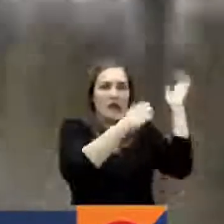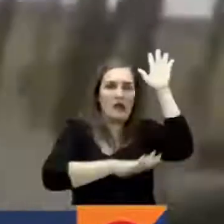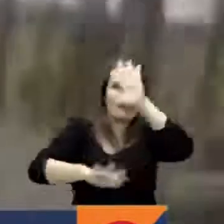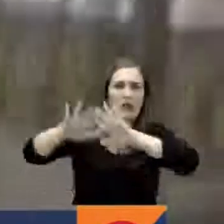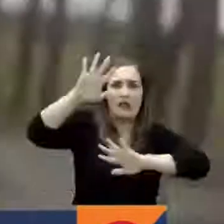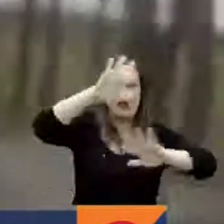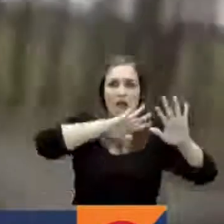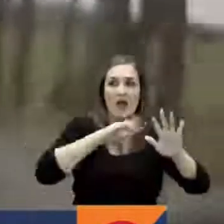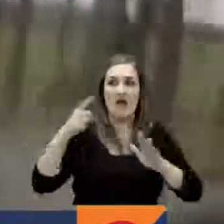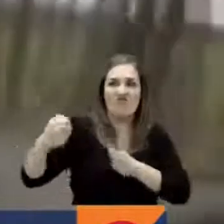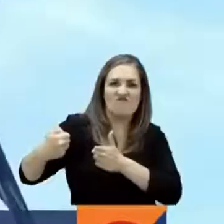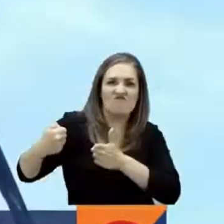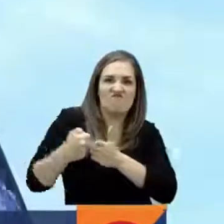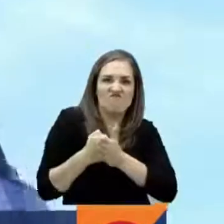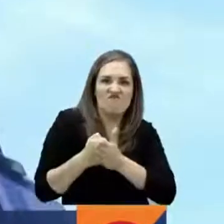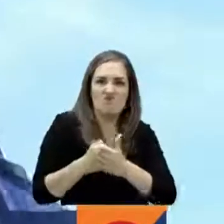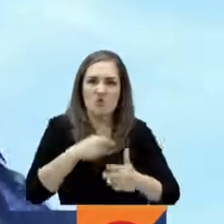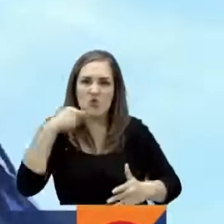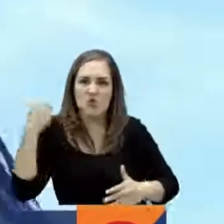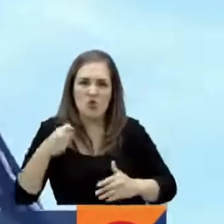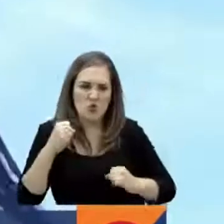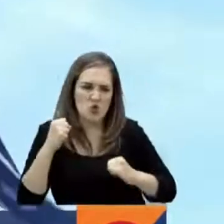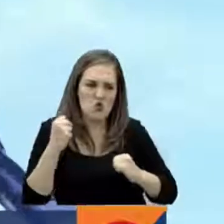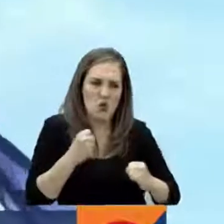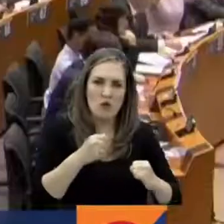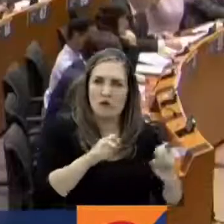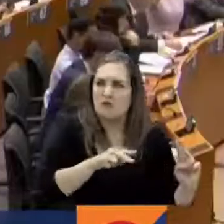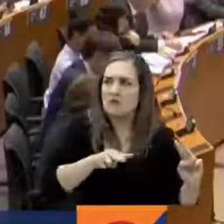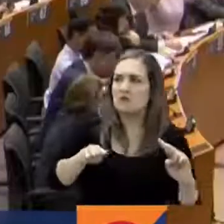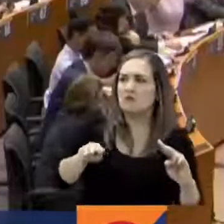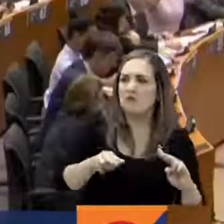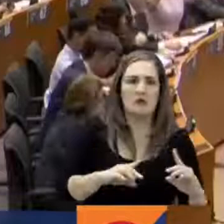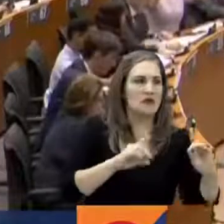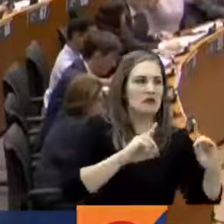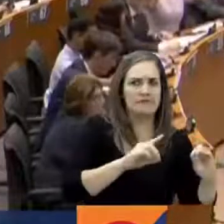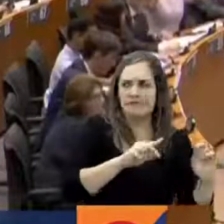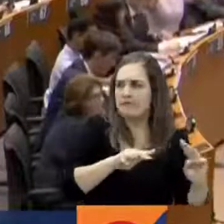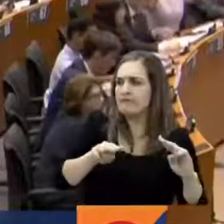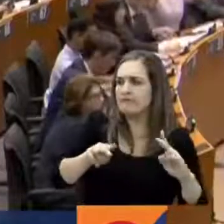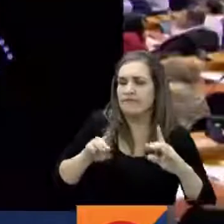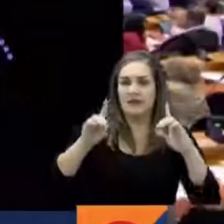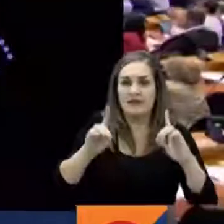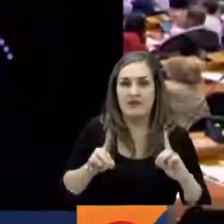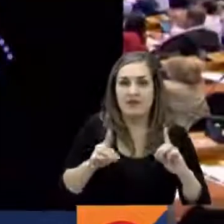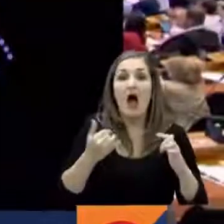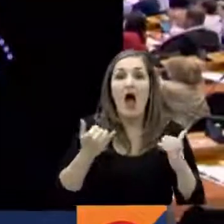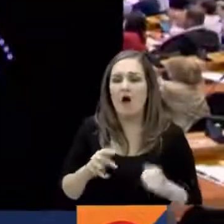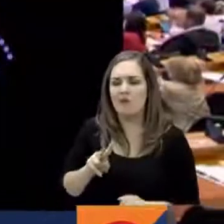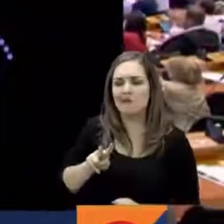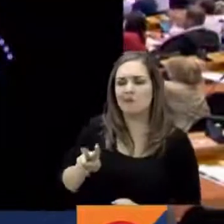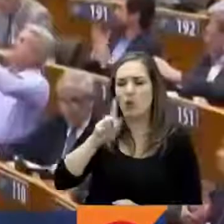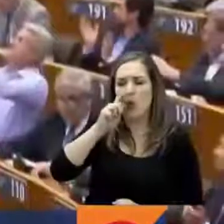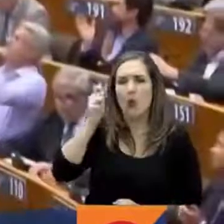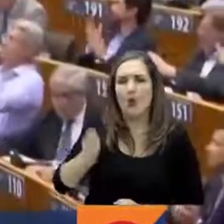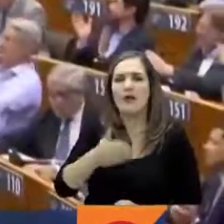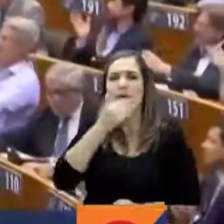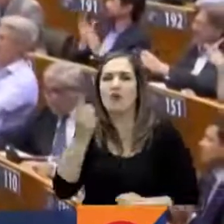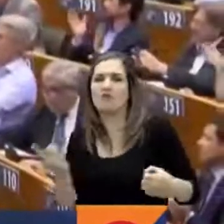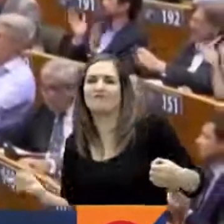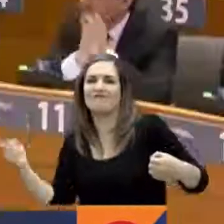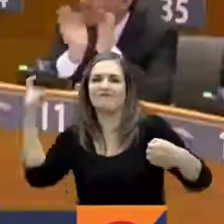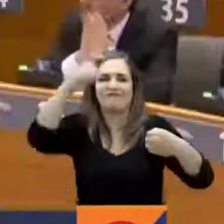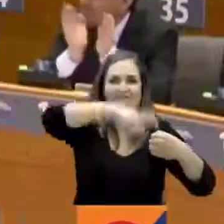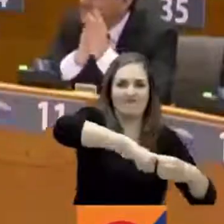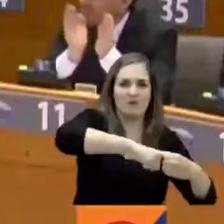Cada presión que Rusia le imprime, Occidente lo traduce en decisiones. Por ello, el estatus de candidata a adherirse a un club geopolítico como la